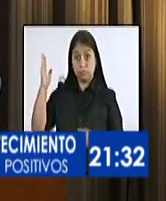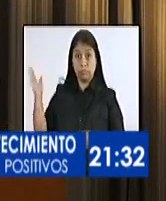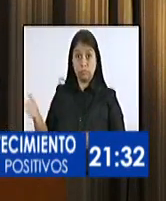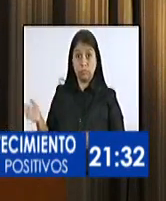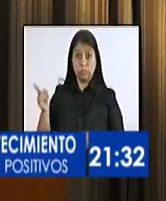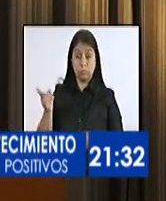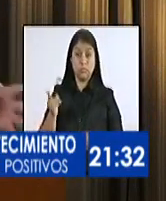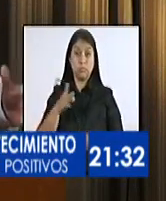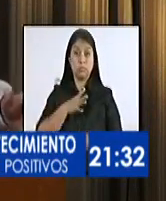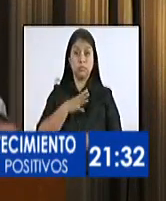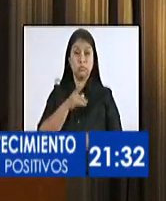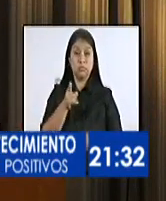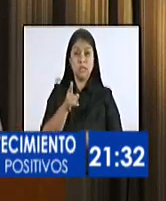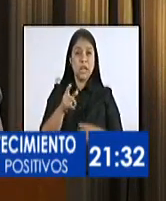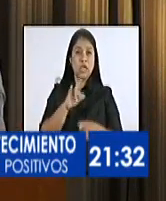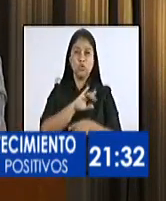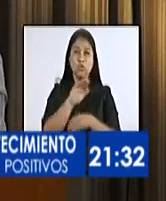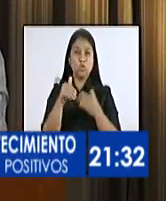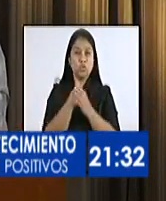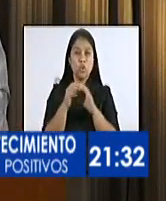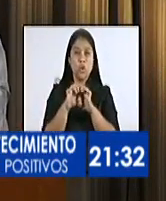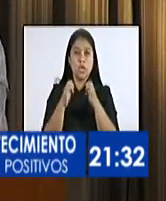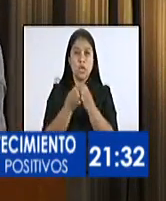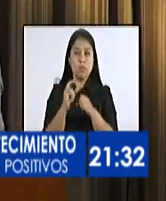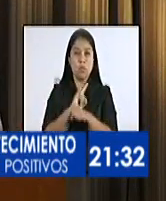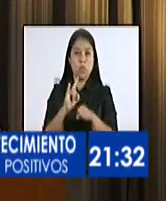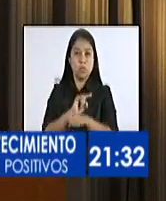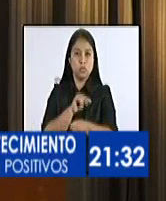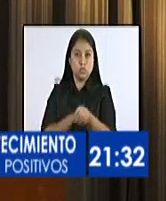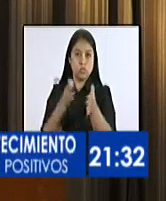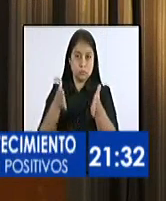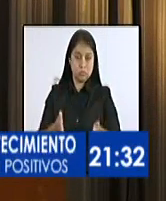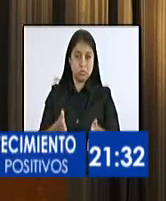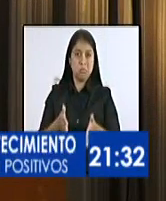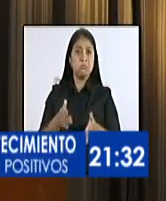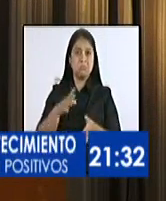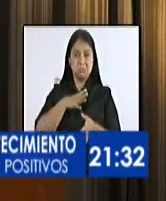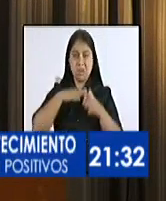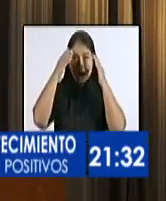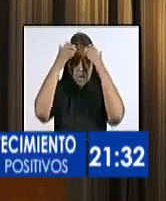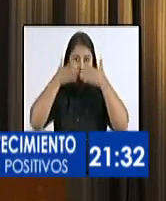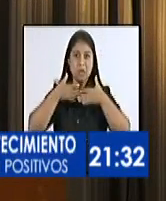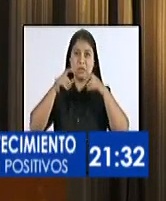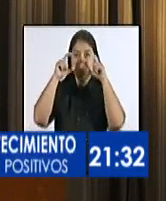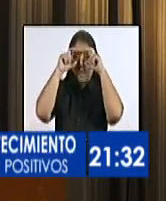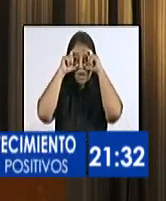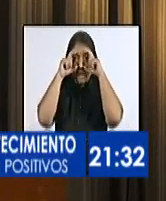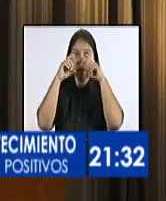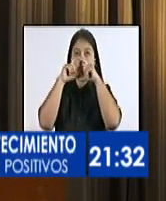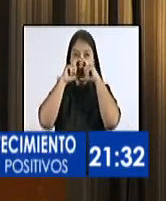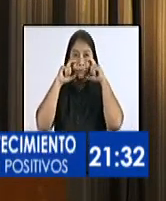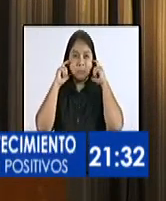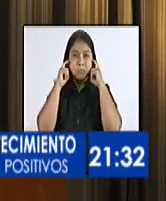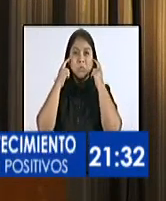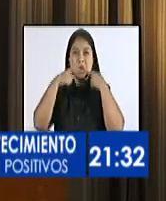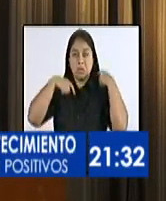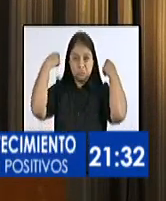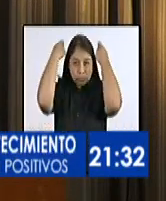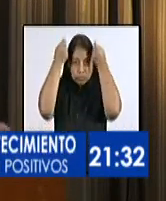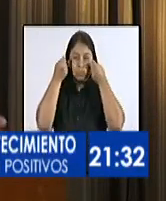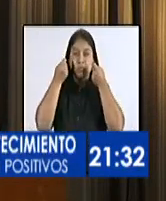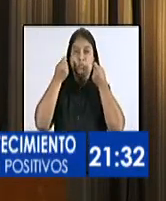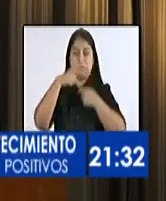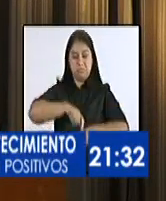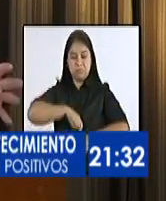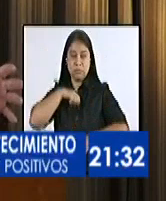En pocas palabras, sinceramente, desabastecimiento de esos trajes de bioseguridad y